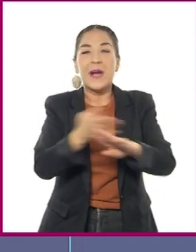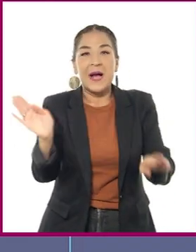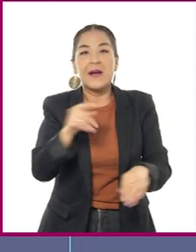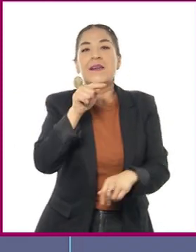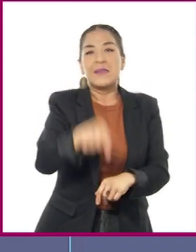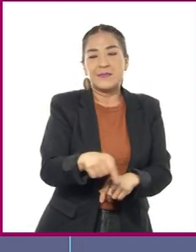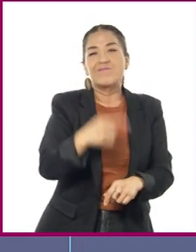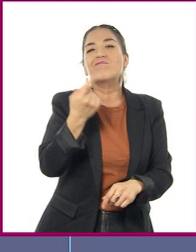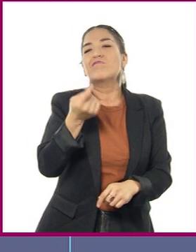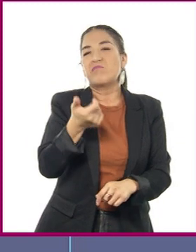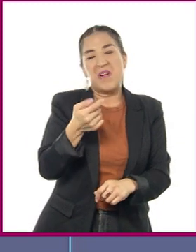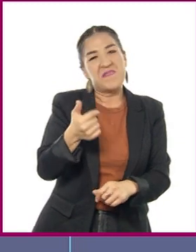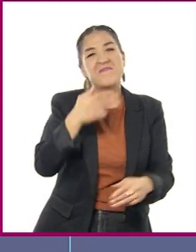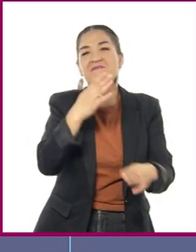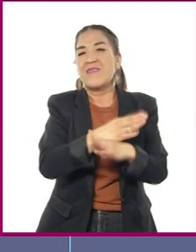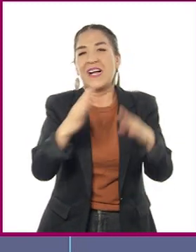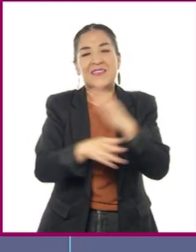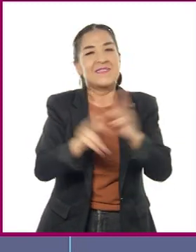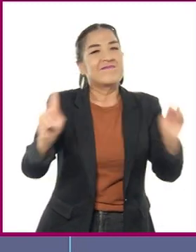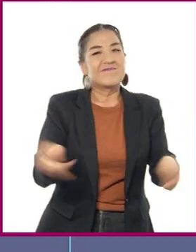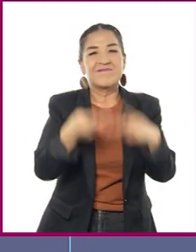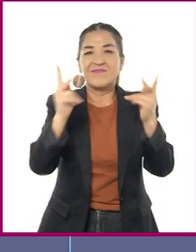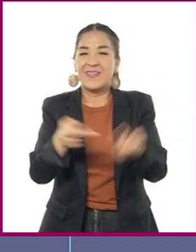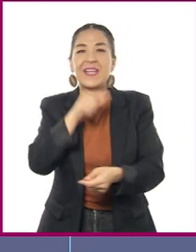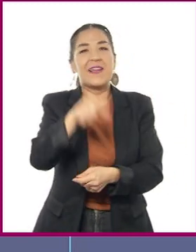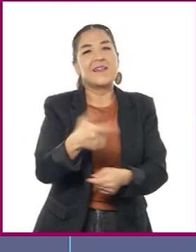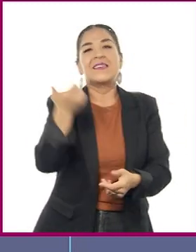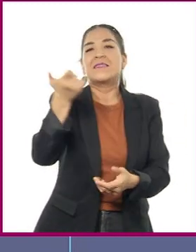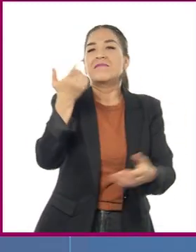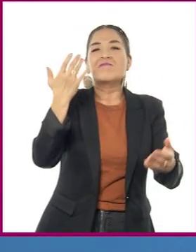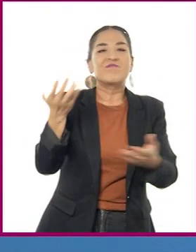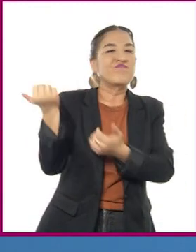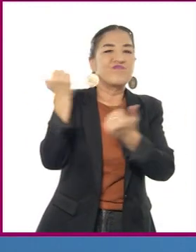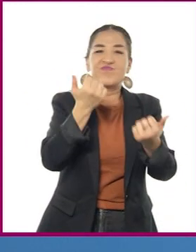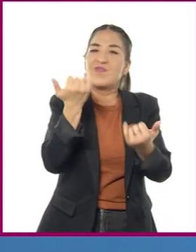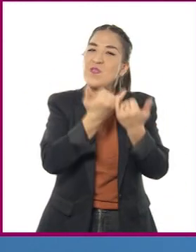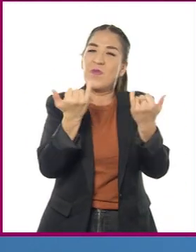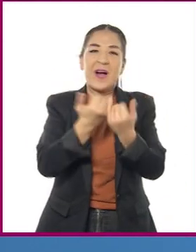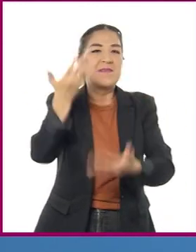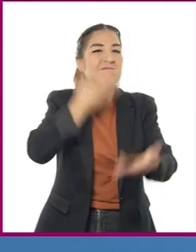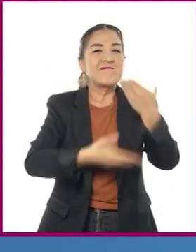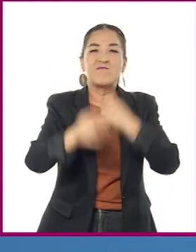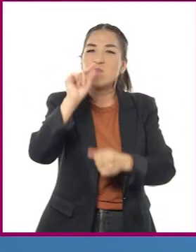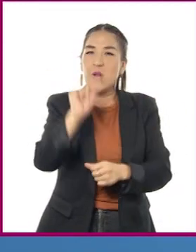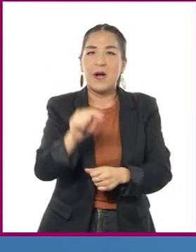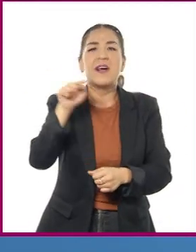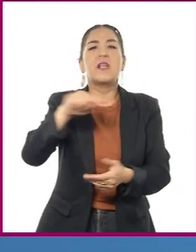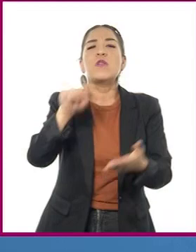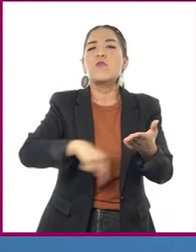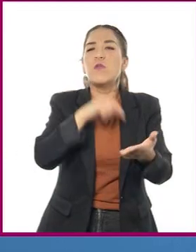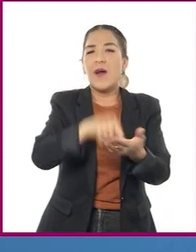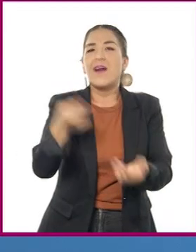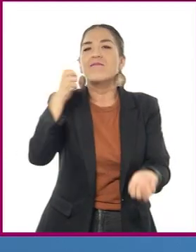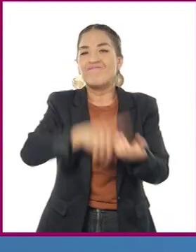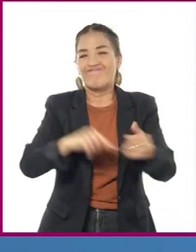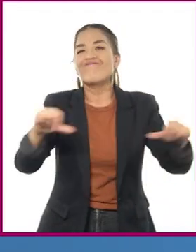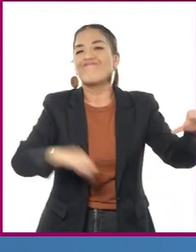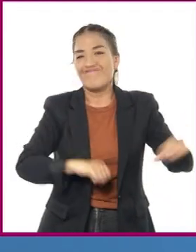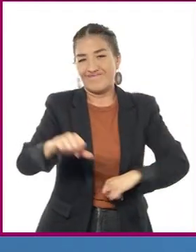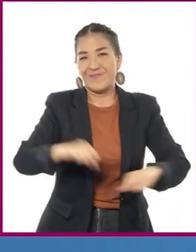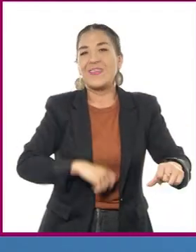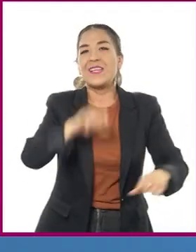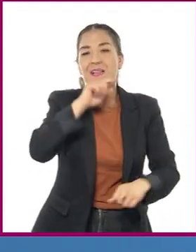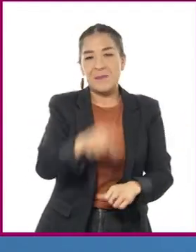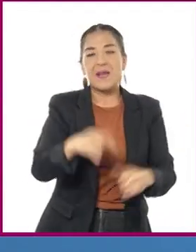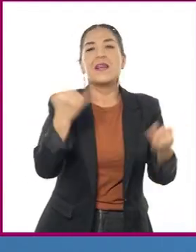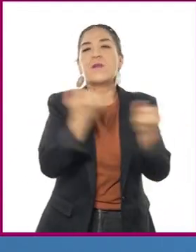muy poca producción y poco ingreso económico. Y no solo esto ocurre en la actividad agrícola,